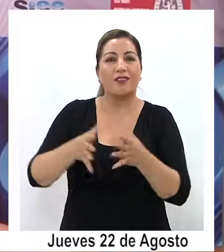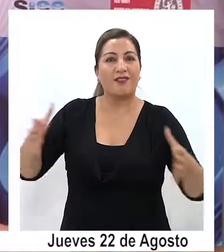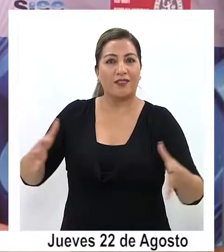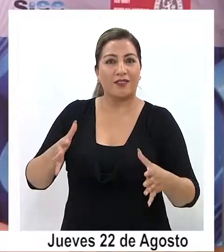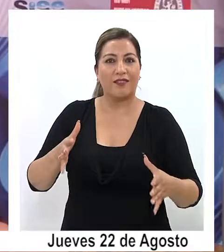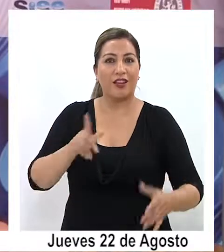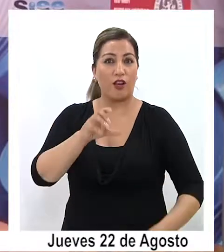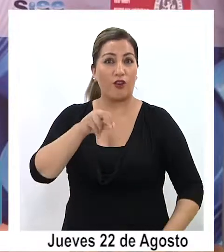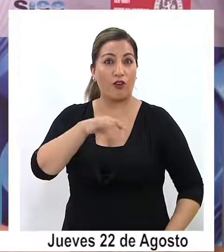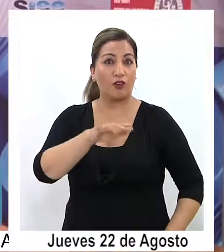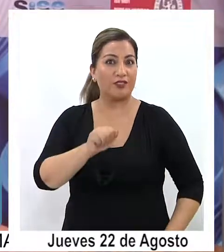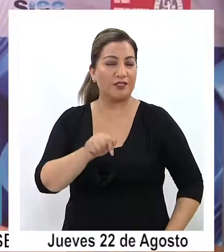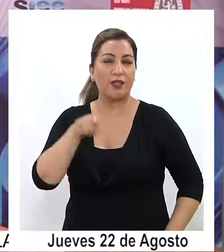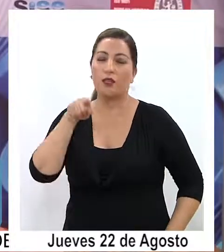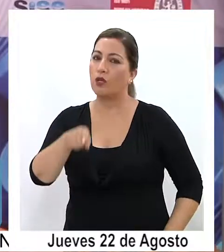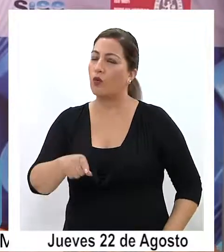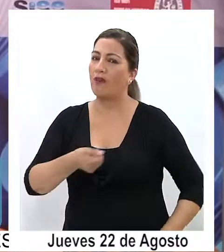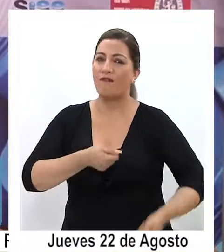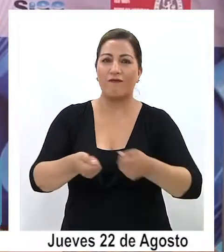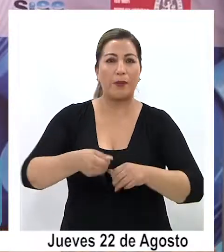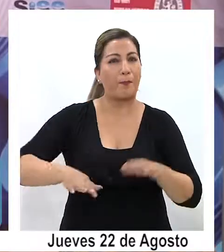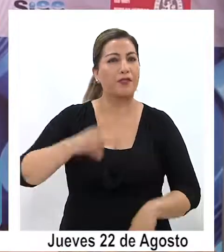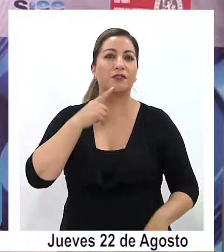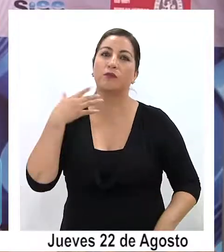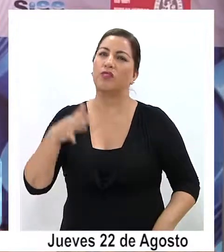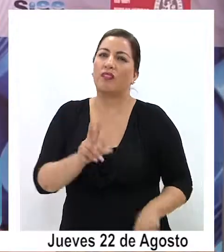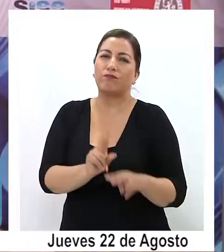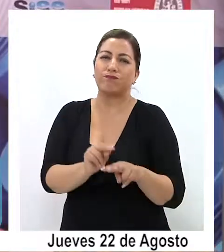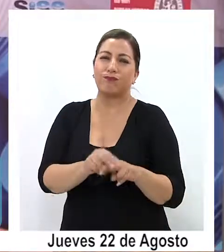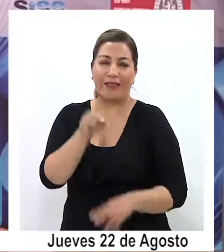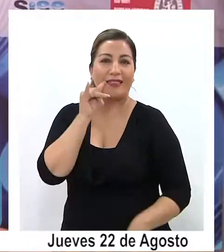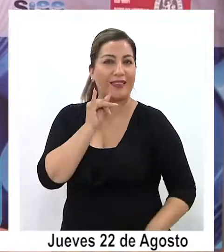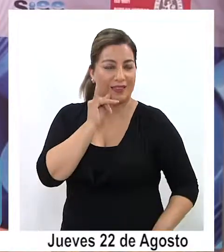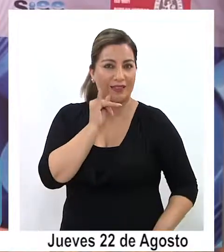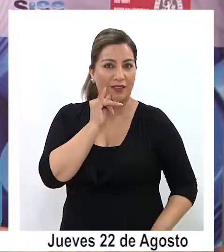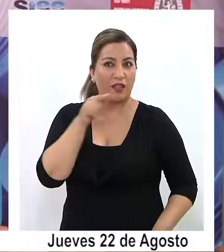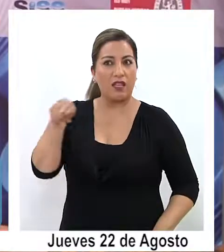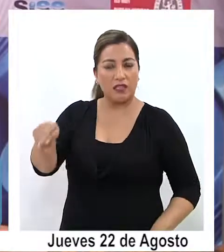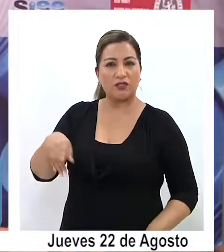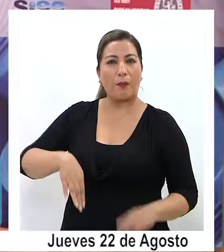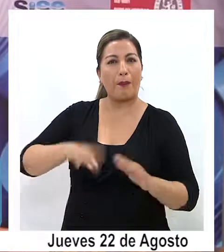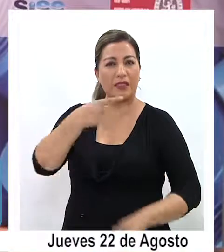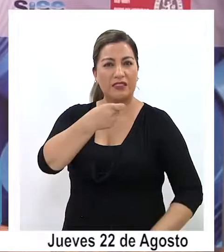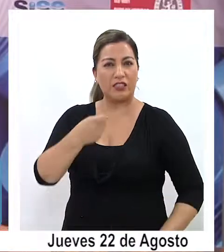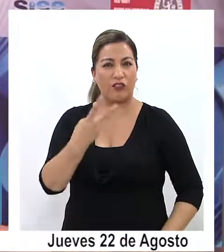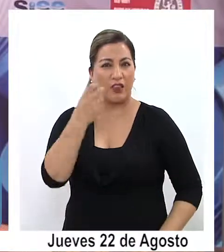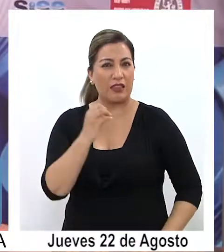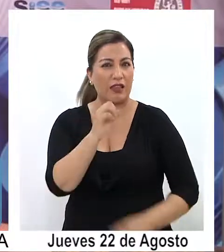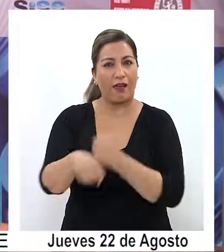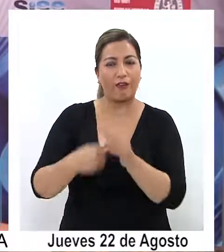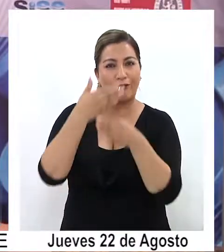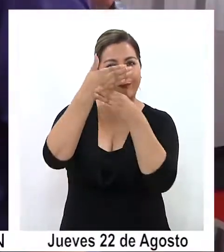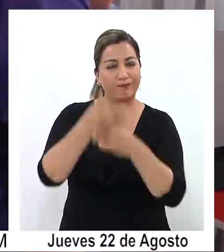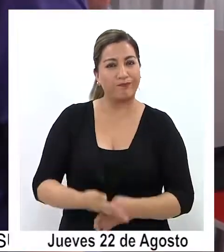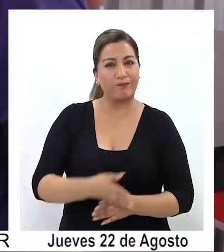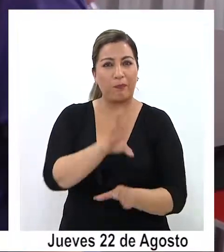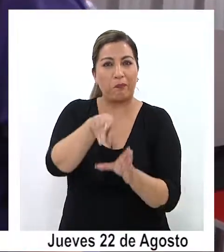ferretería Lonza, ya que son uno los distribuidores más importantes y más antiguos de la zona. De hecho, ellos tienen más de 120 años acá,